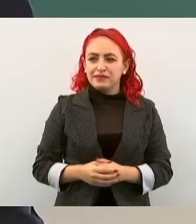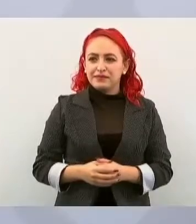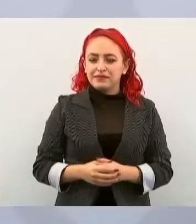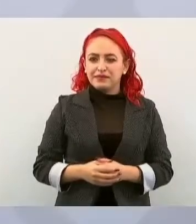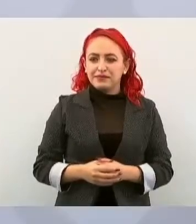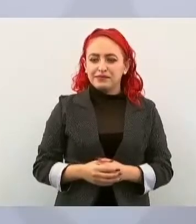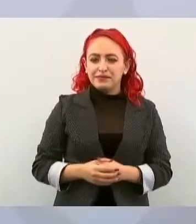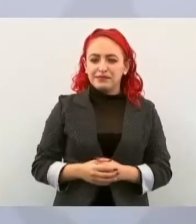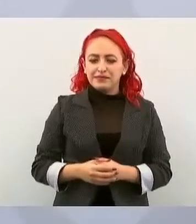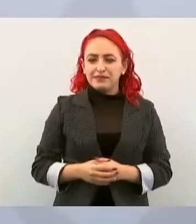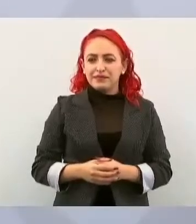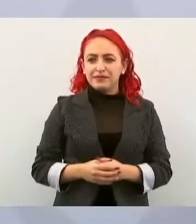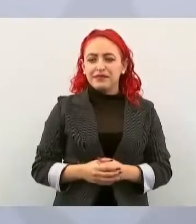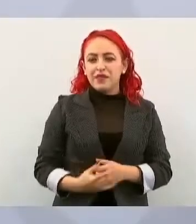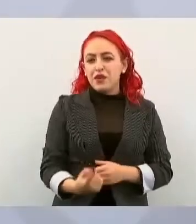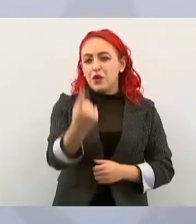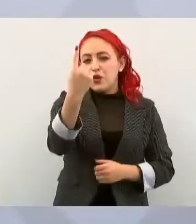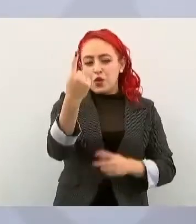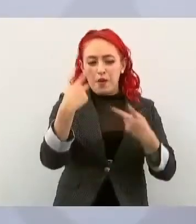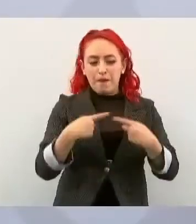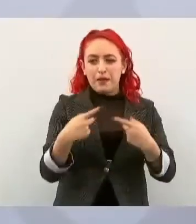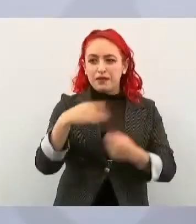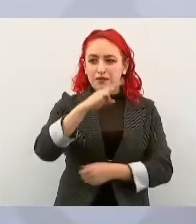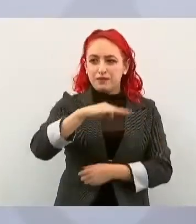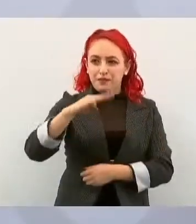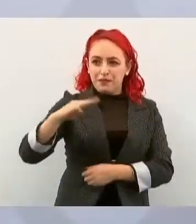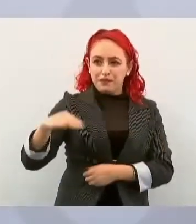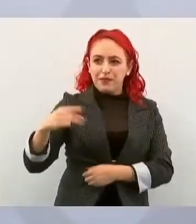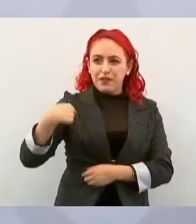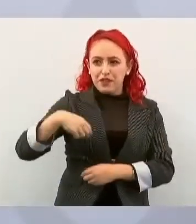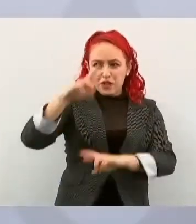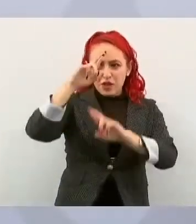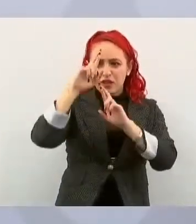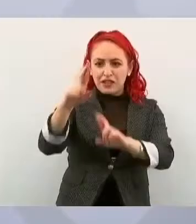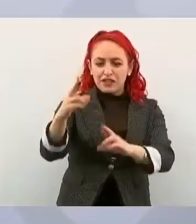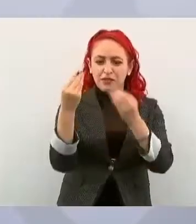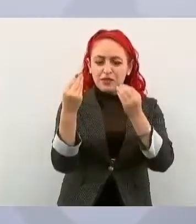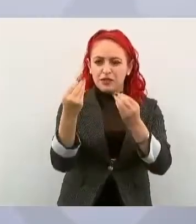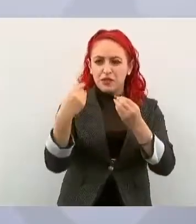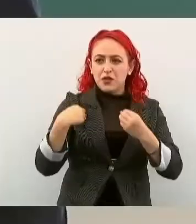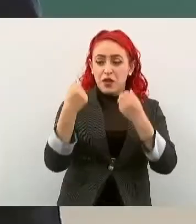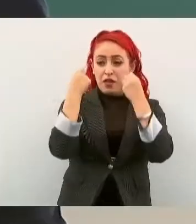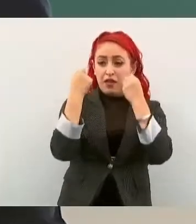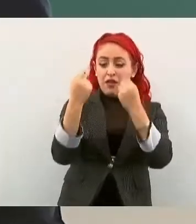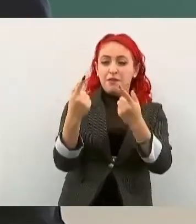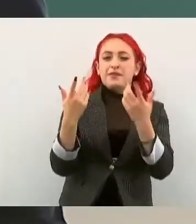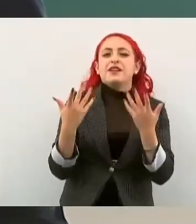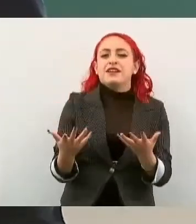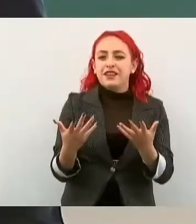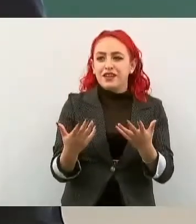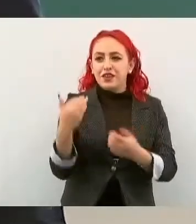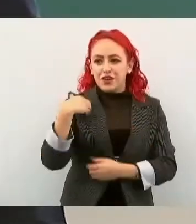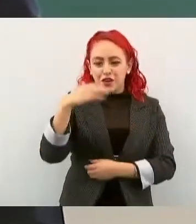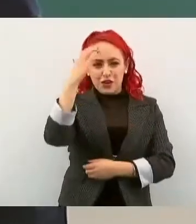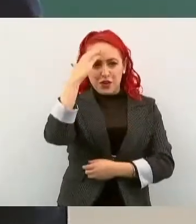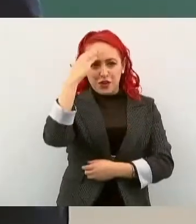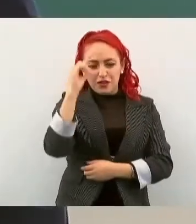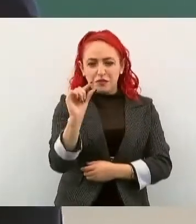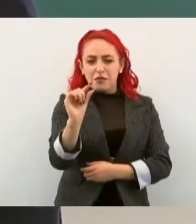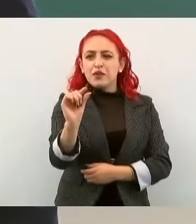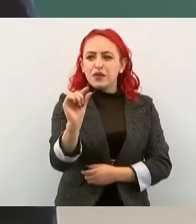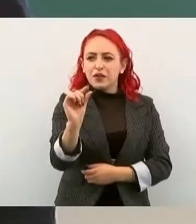Y un michoacano que yo respeto mucho, admiro, y se conoce